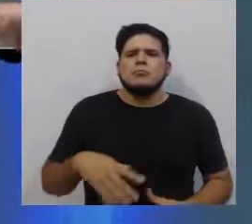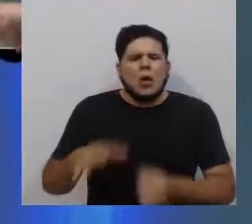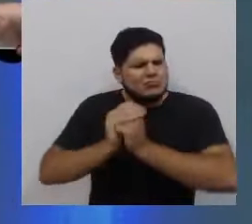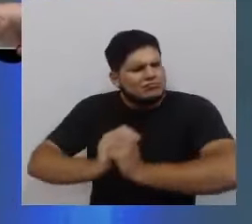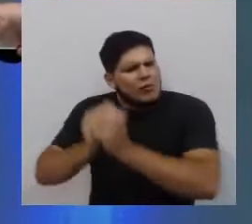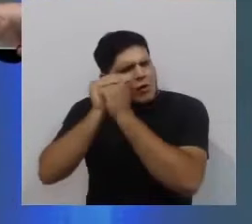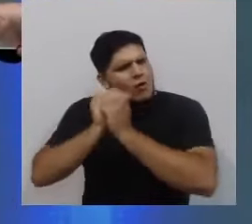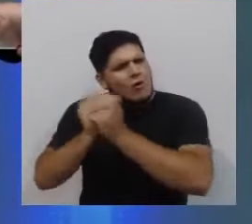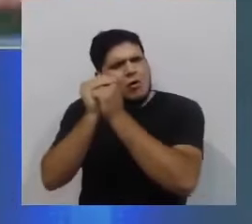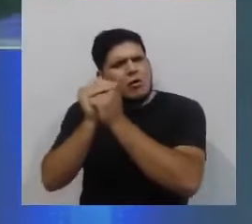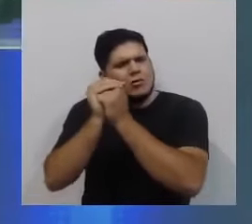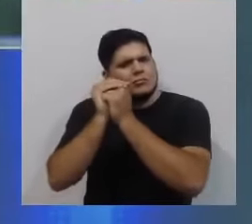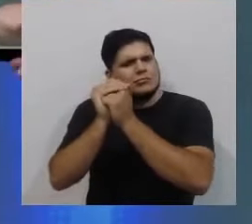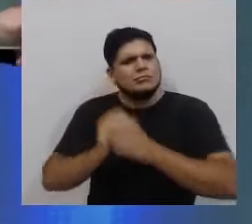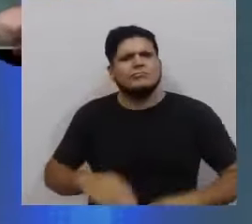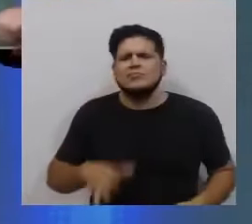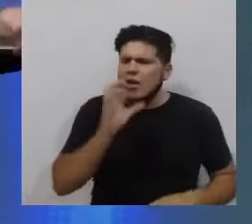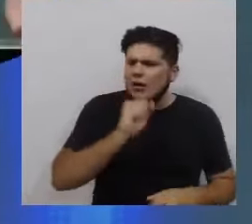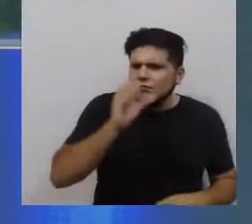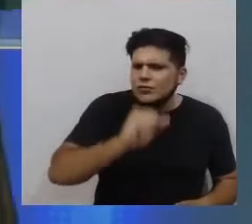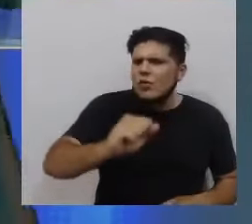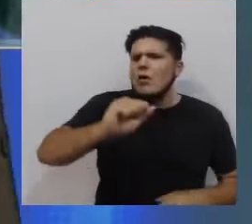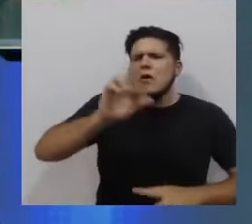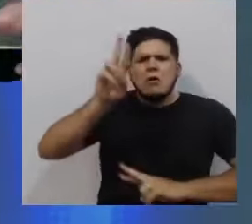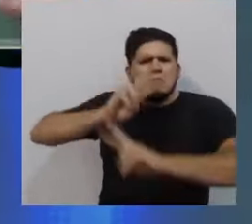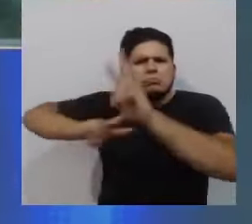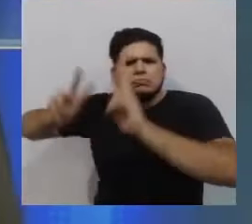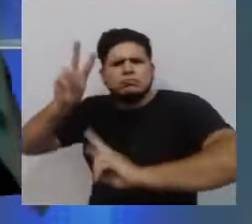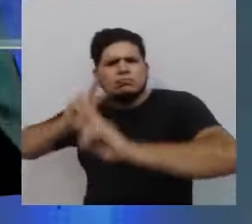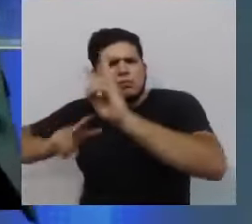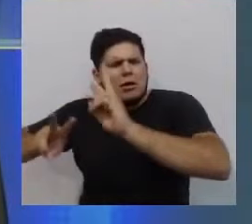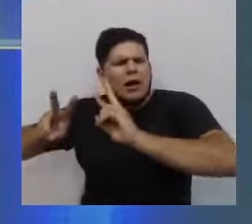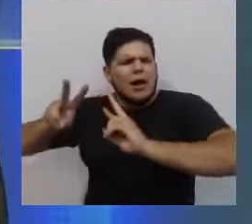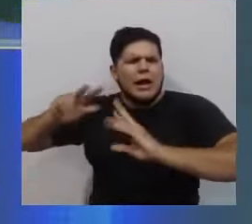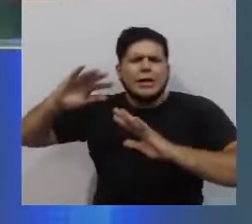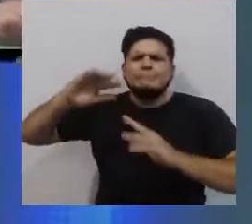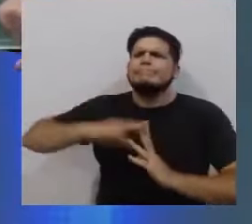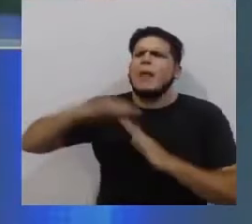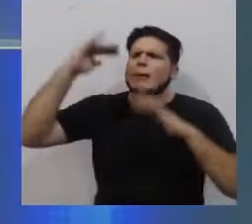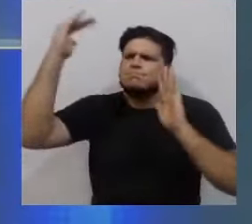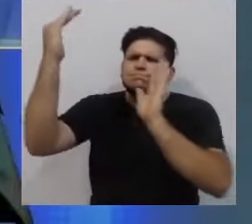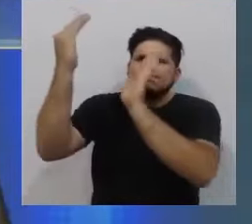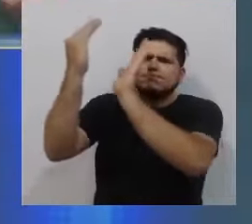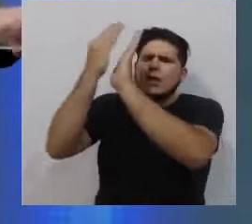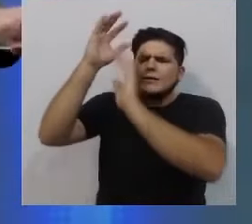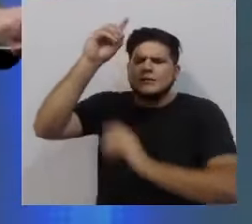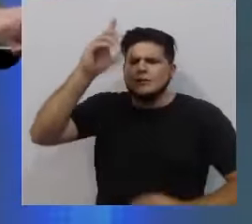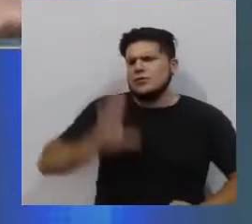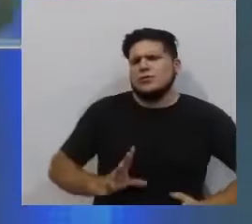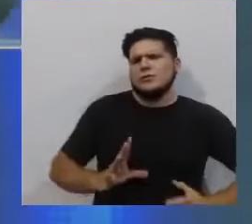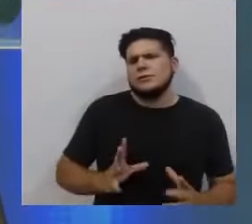divina no era fácil los muros no eran de un metro eran de 15 metros de 10 metros eran anchísimos